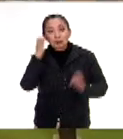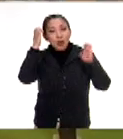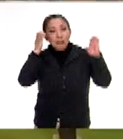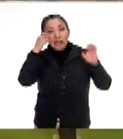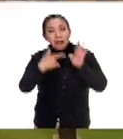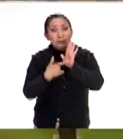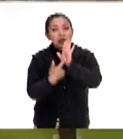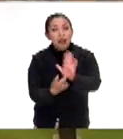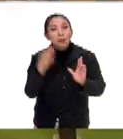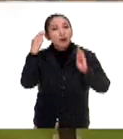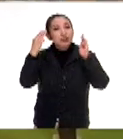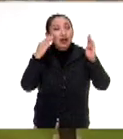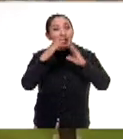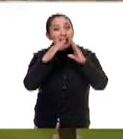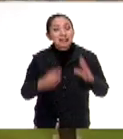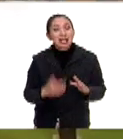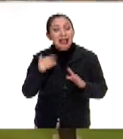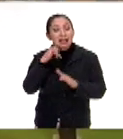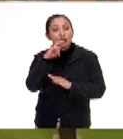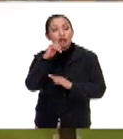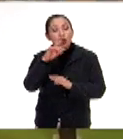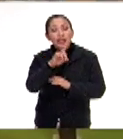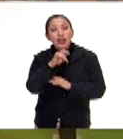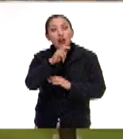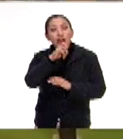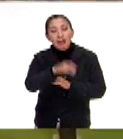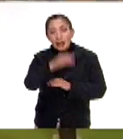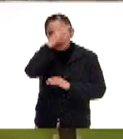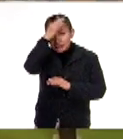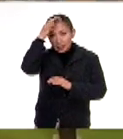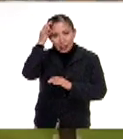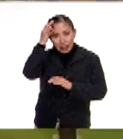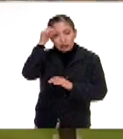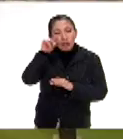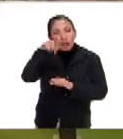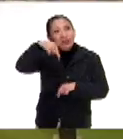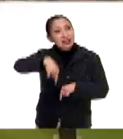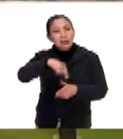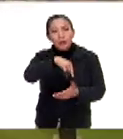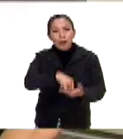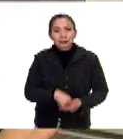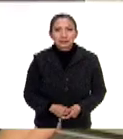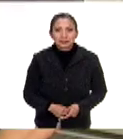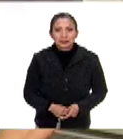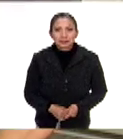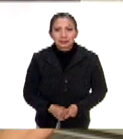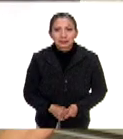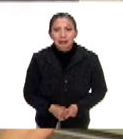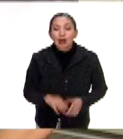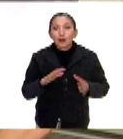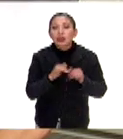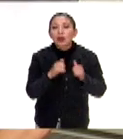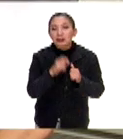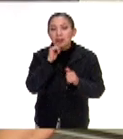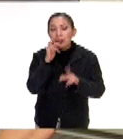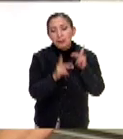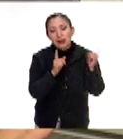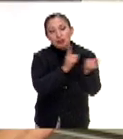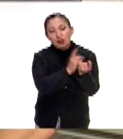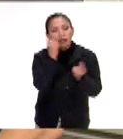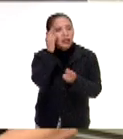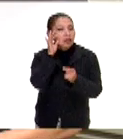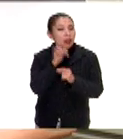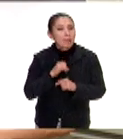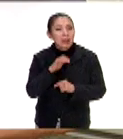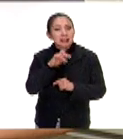que se presenta en el Museo Casa Estudio Diego Rivera y Frida Kahlo, donde nos encontramos. En Cuenta Conmigo platicaremos con su